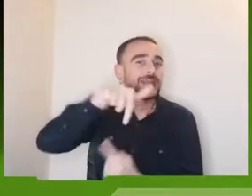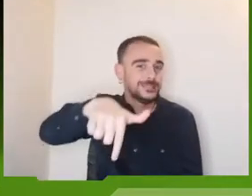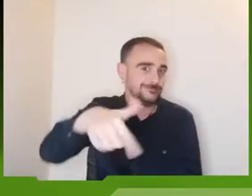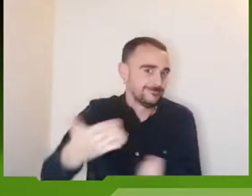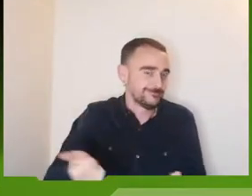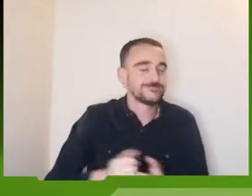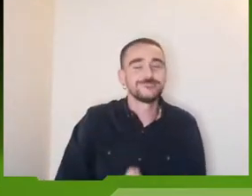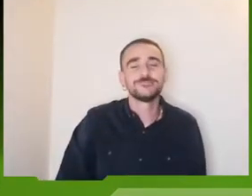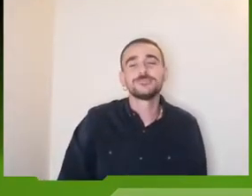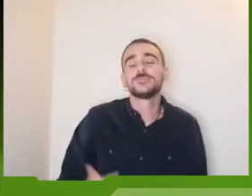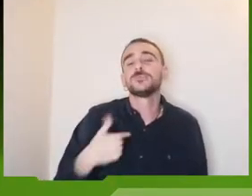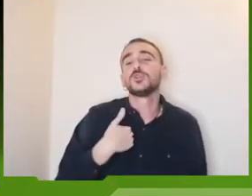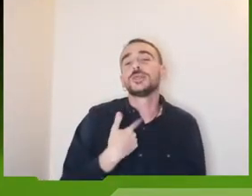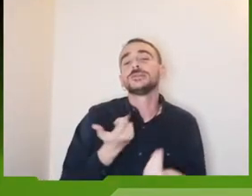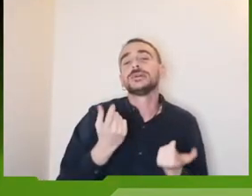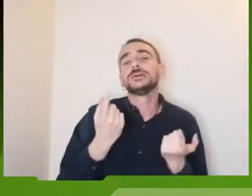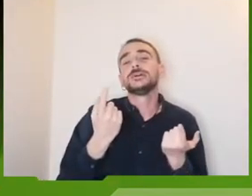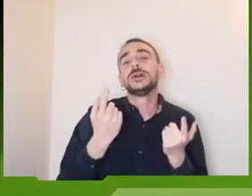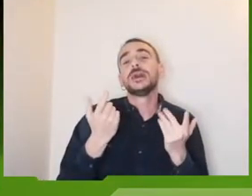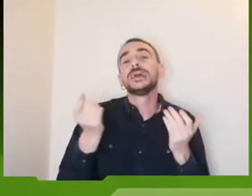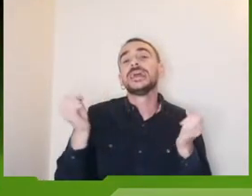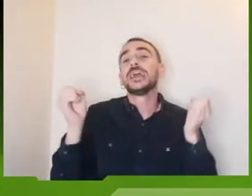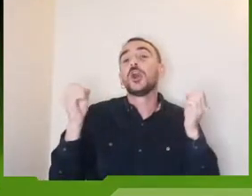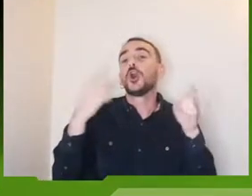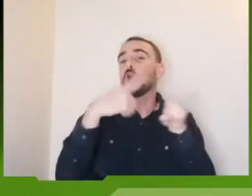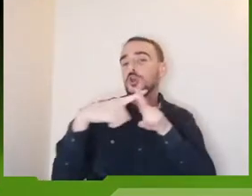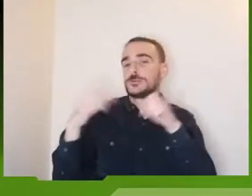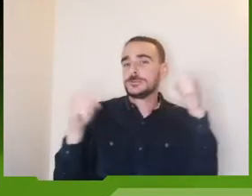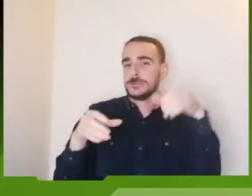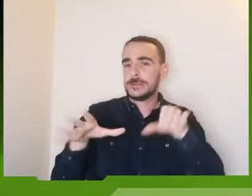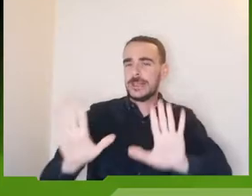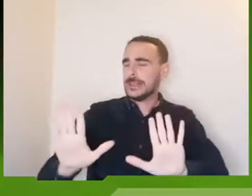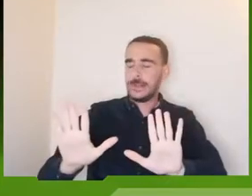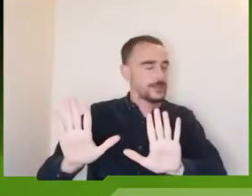los ingredientes a la otra cámara. Bueno, no. Primero,